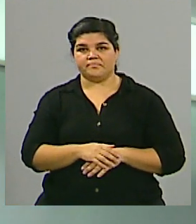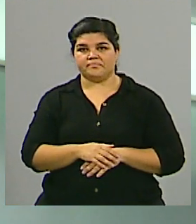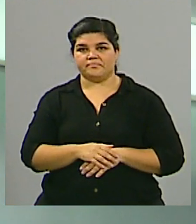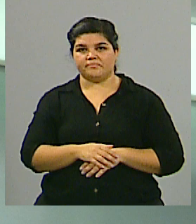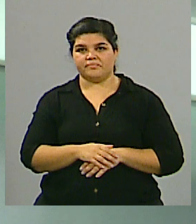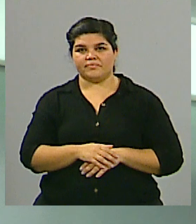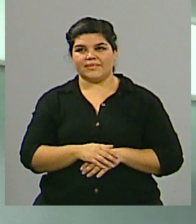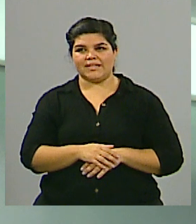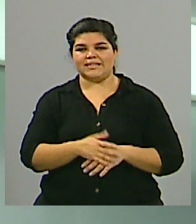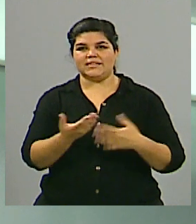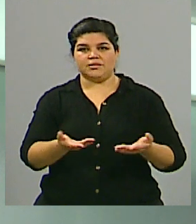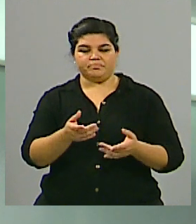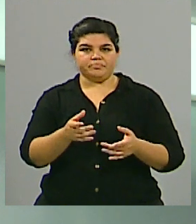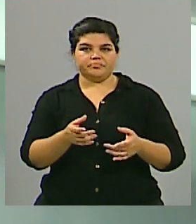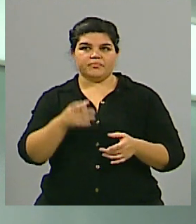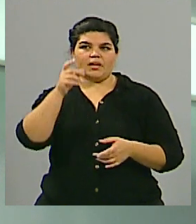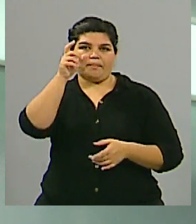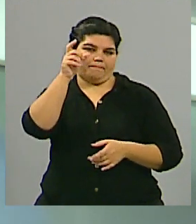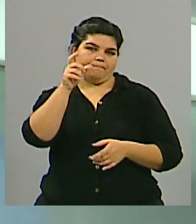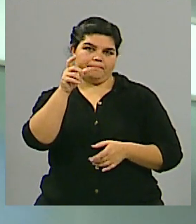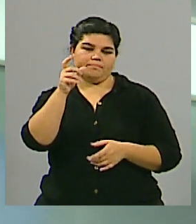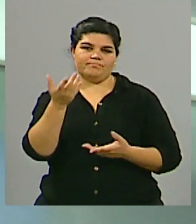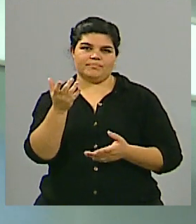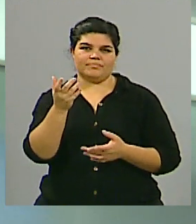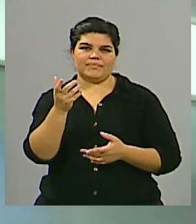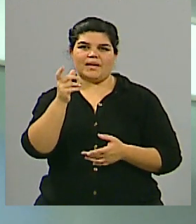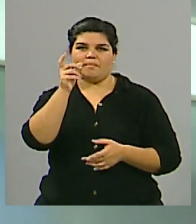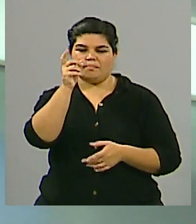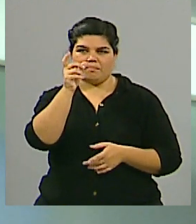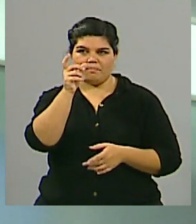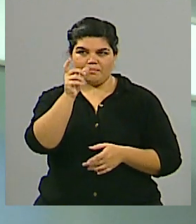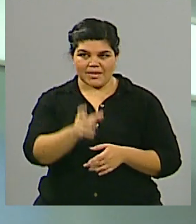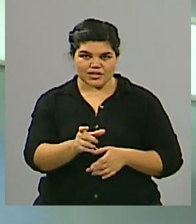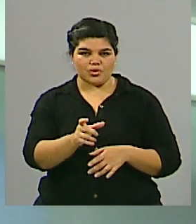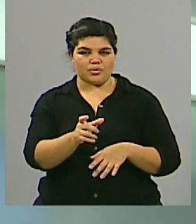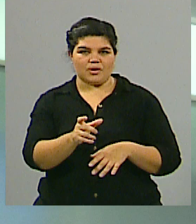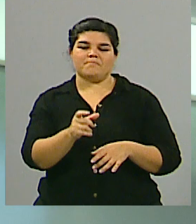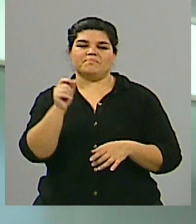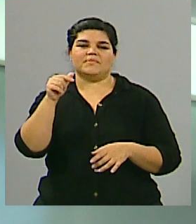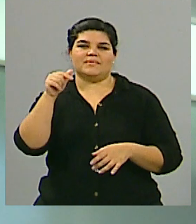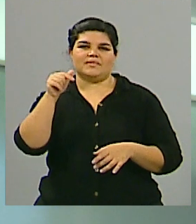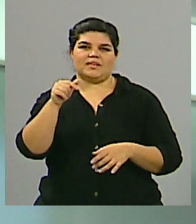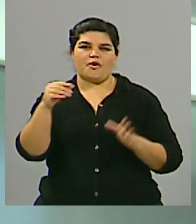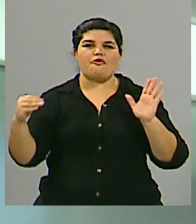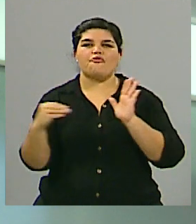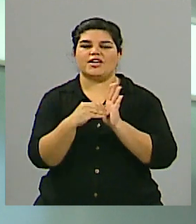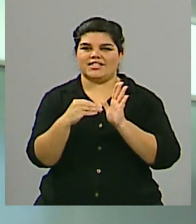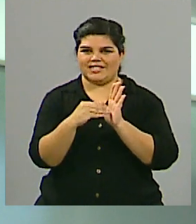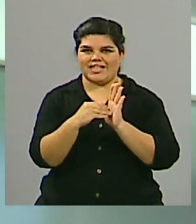el autor, digamos, uno de los que propone, que termina siendo el Día Mundial, que